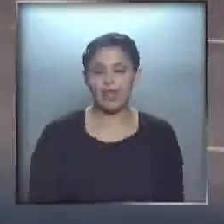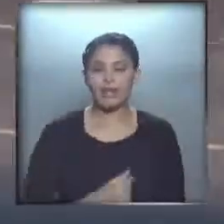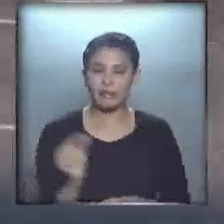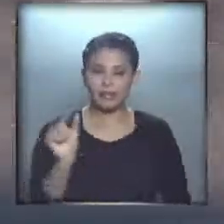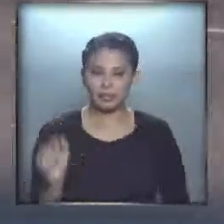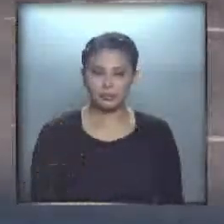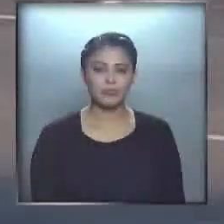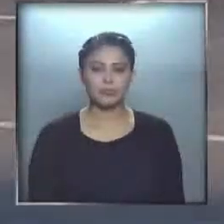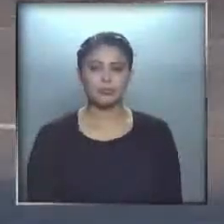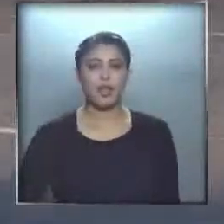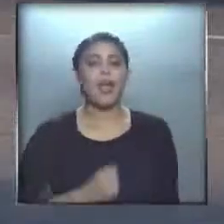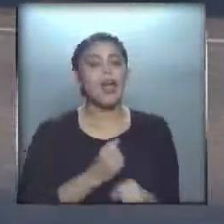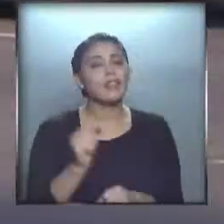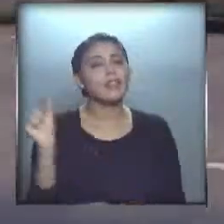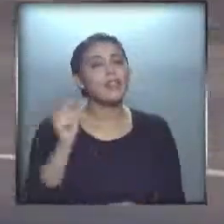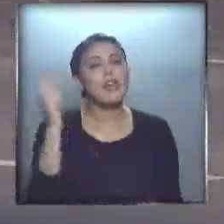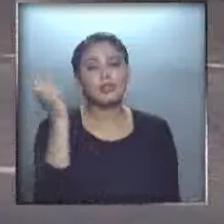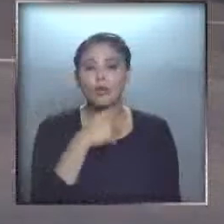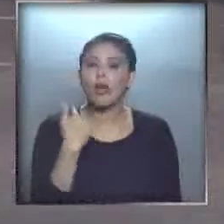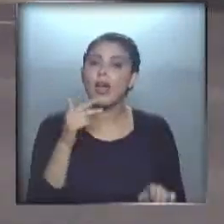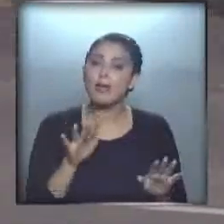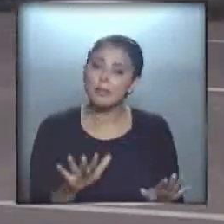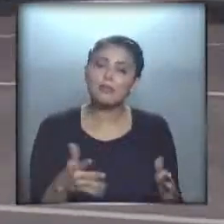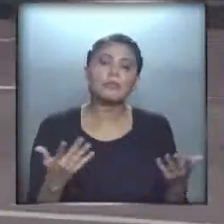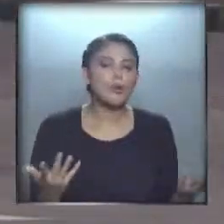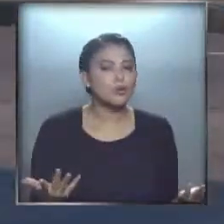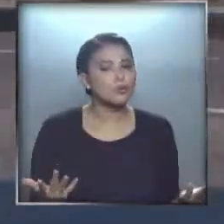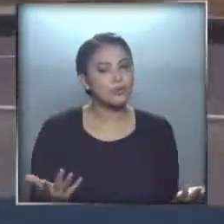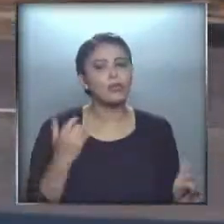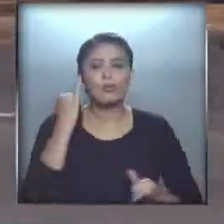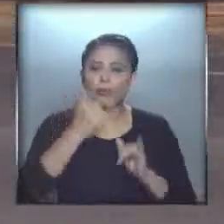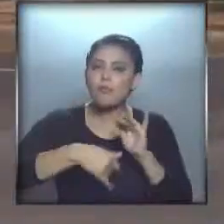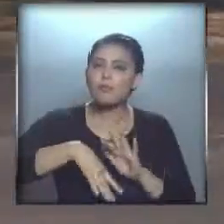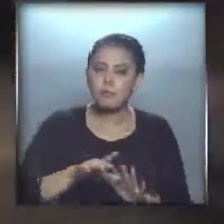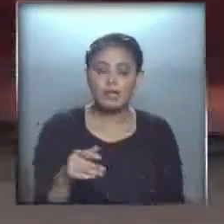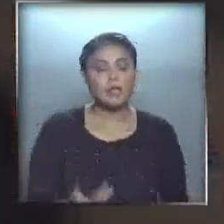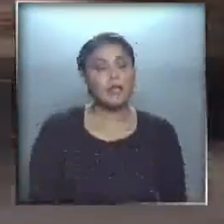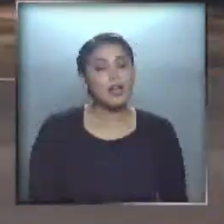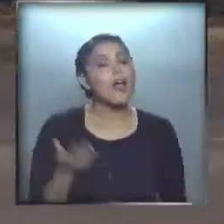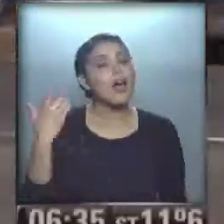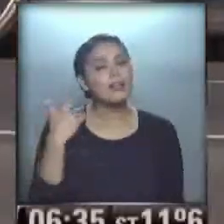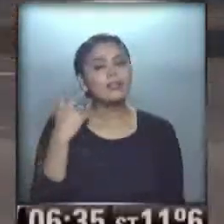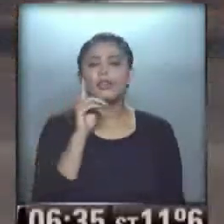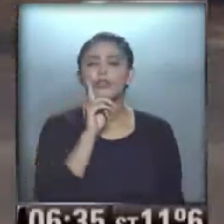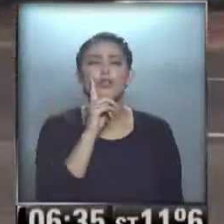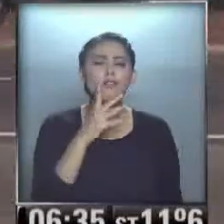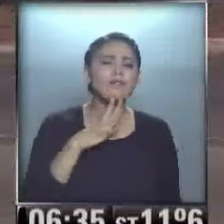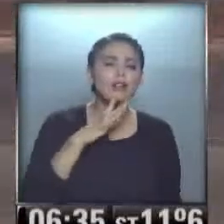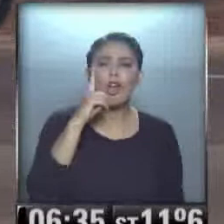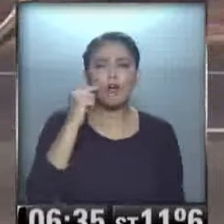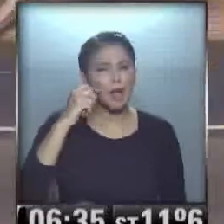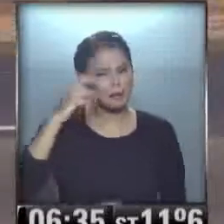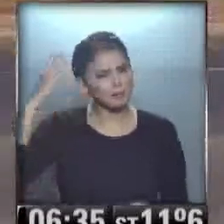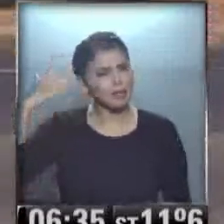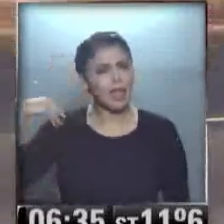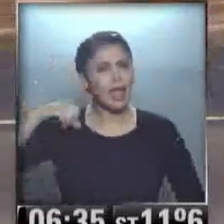luego. Hasta luego, Hugo, querido. Te esperamos, por supuesto, con esta ampliación. Bueno, últimamente nos vemos al señor mayor que